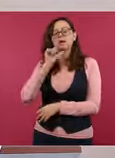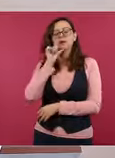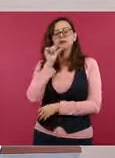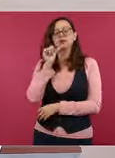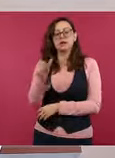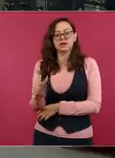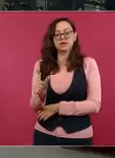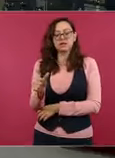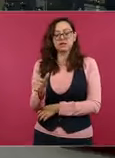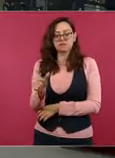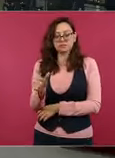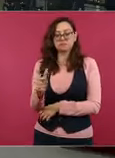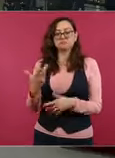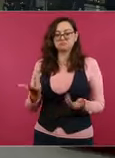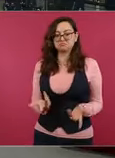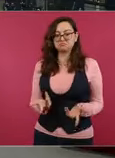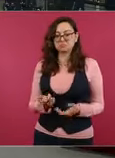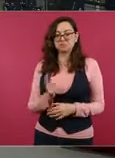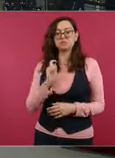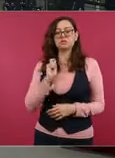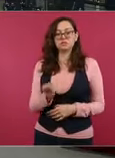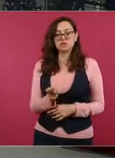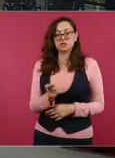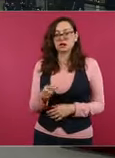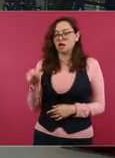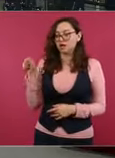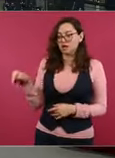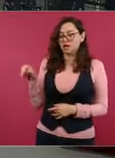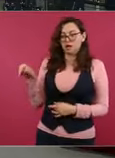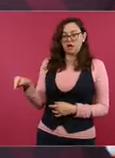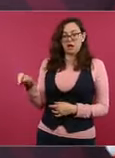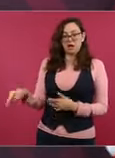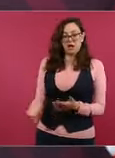pues no va a significar